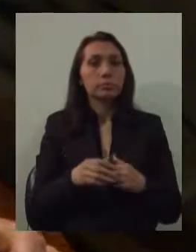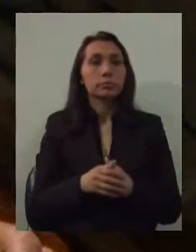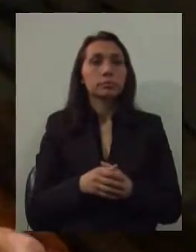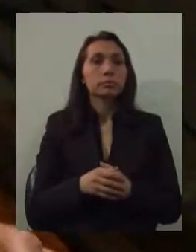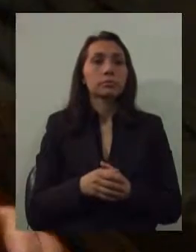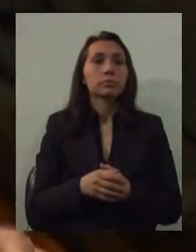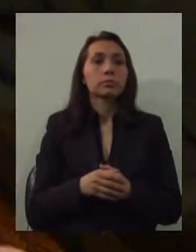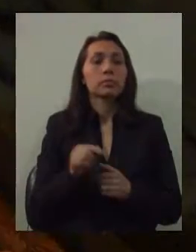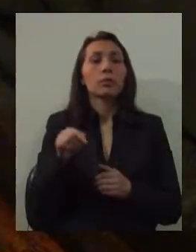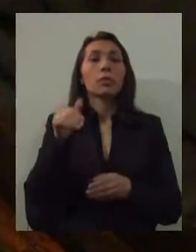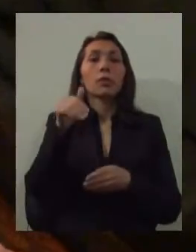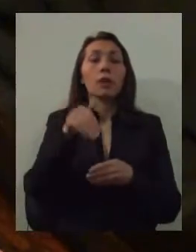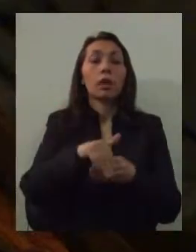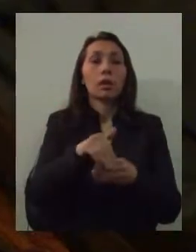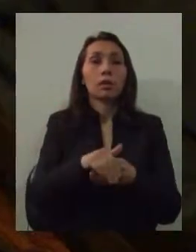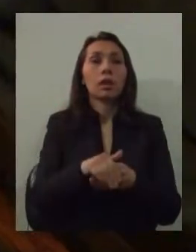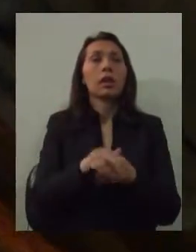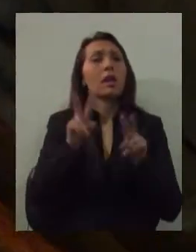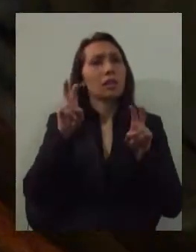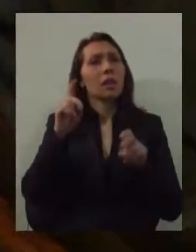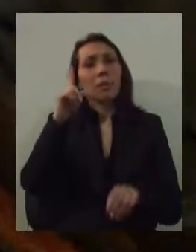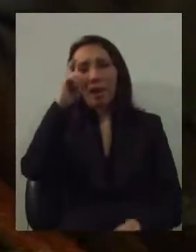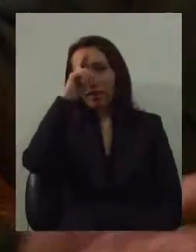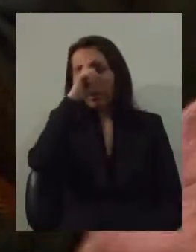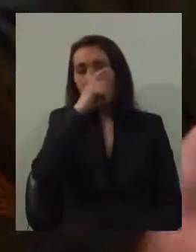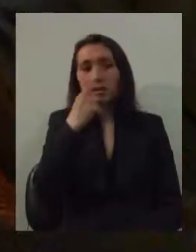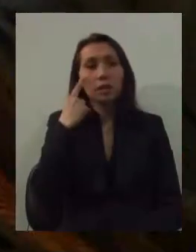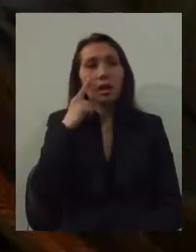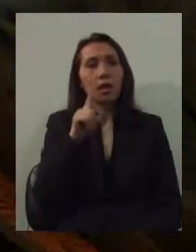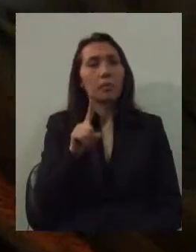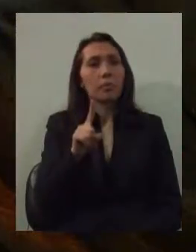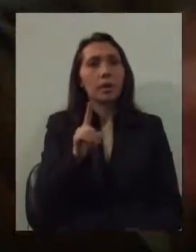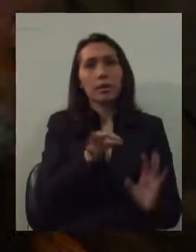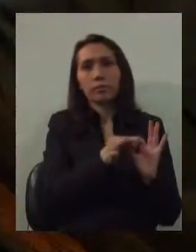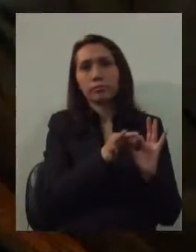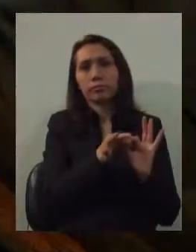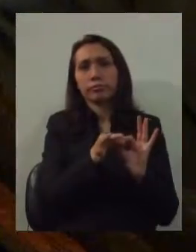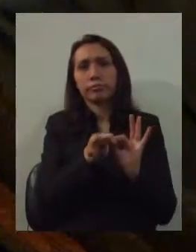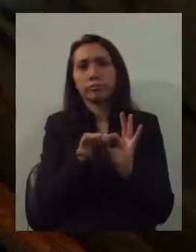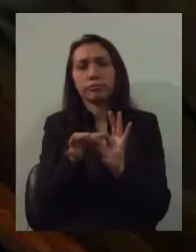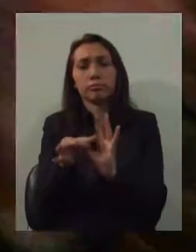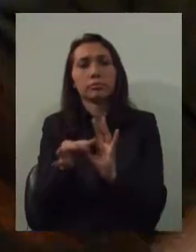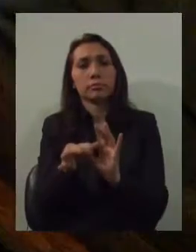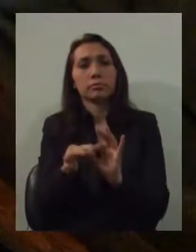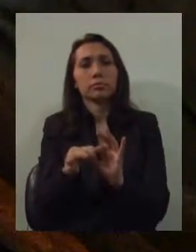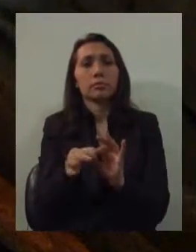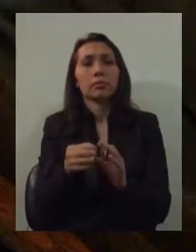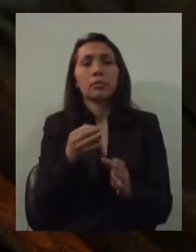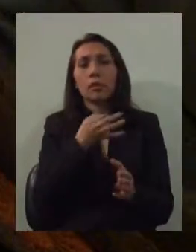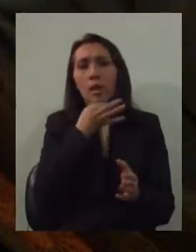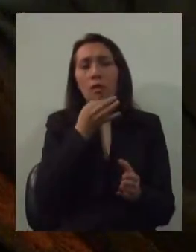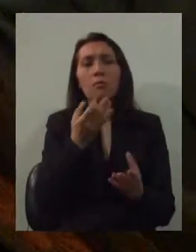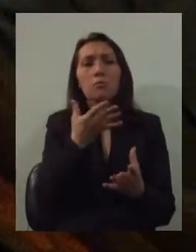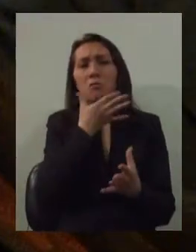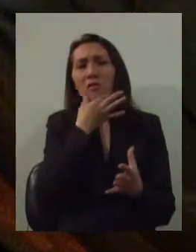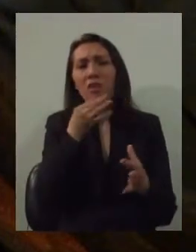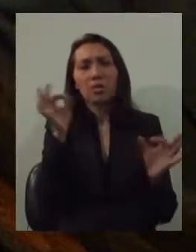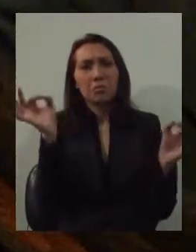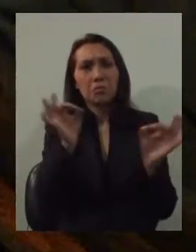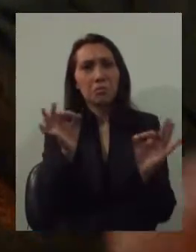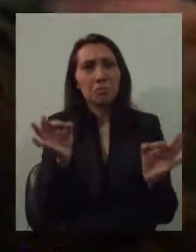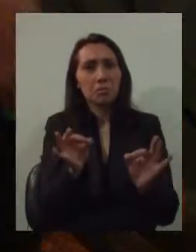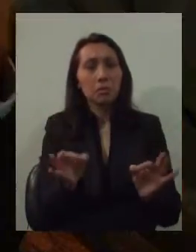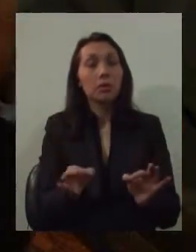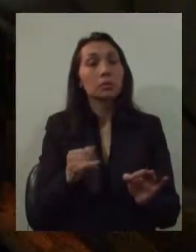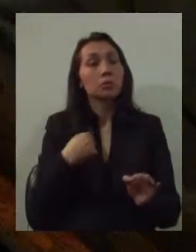de la tarde. El tema es complejo, pero lo han planteado de una manera así muy didáctica,